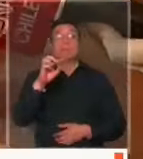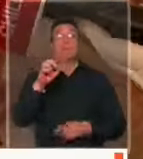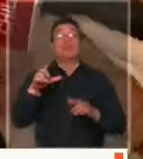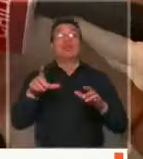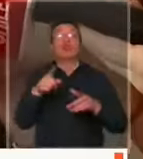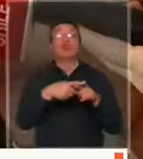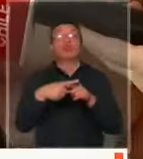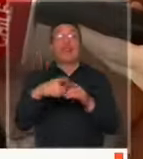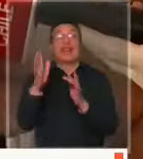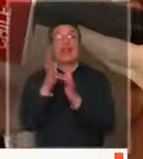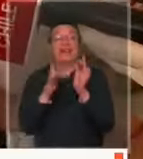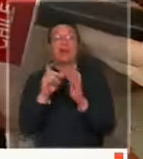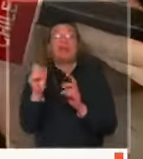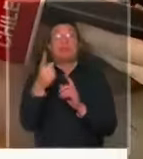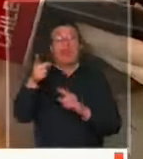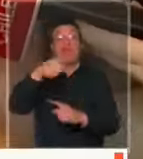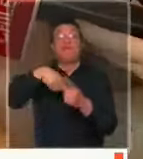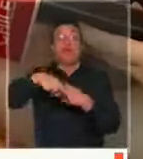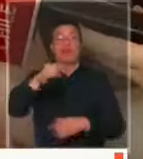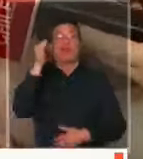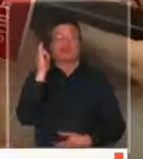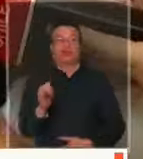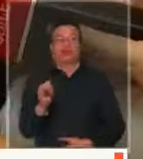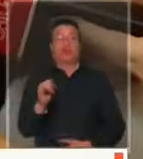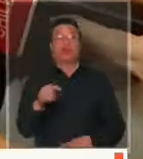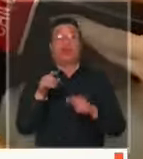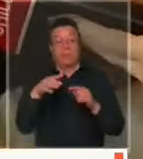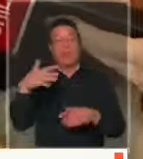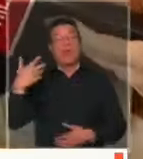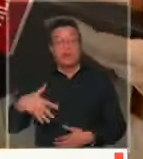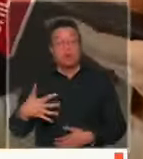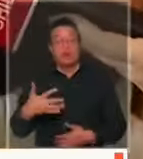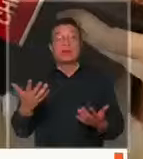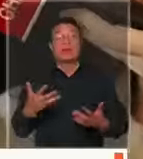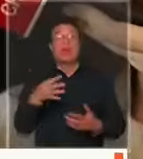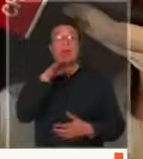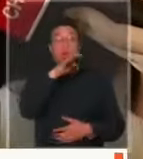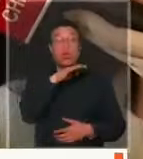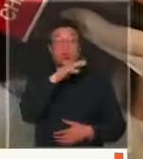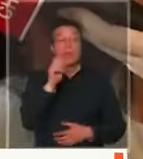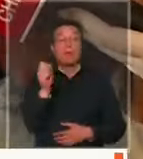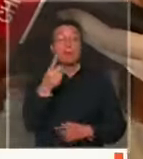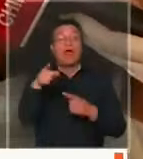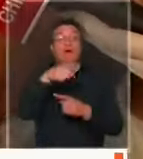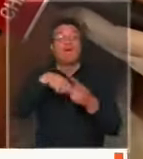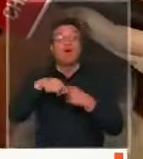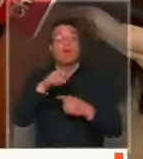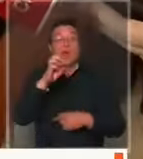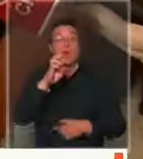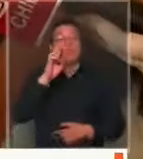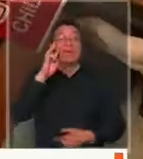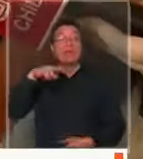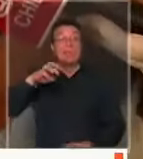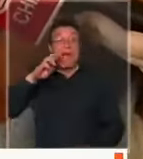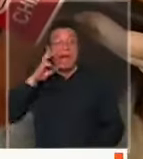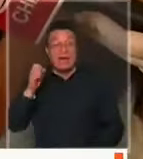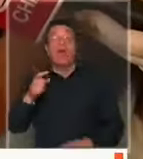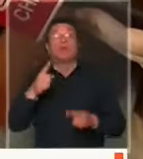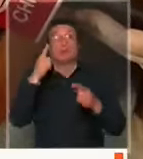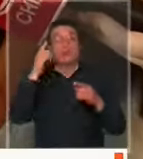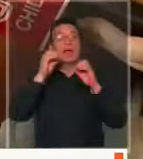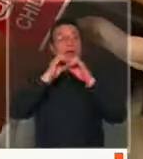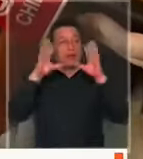primera vuelta y me parece que es importante que si utilizamos la primera vuelta como una especie de primaria del sector, tengamos ya